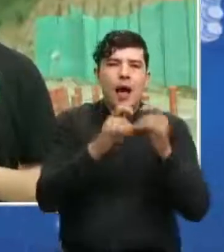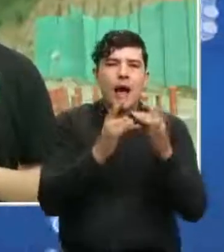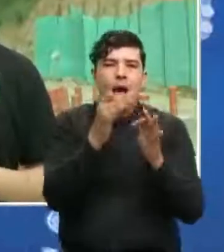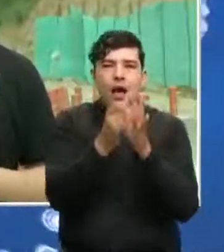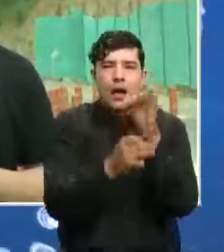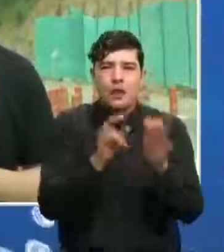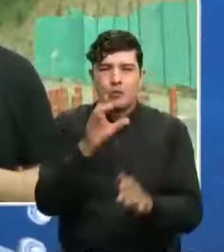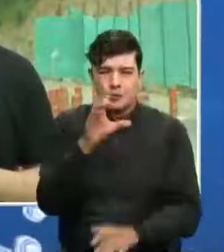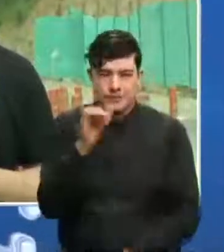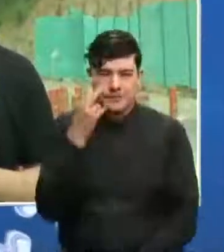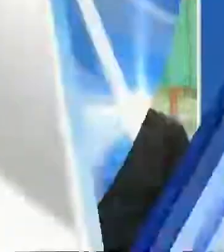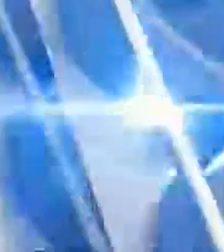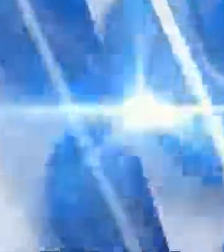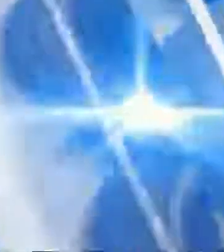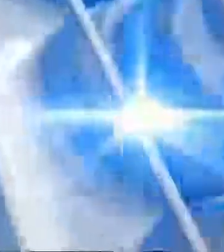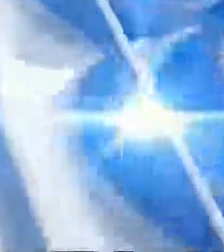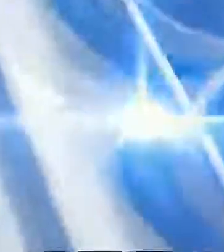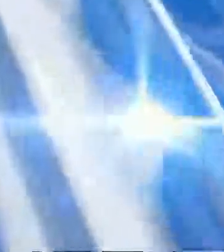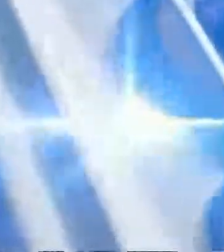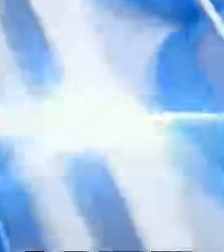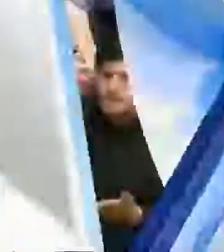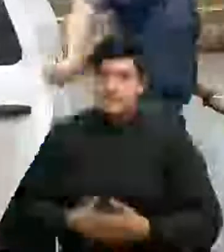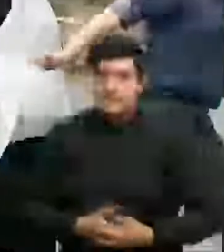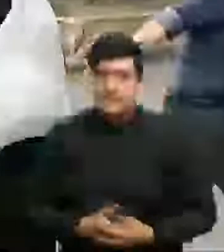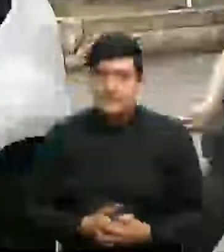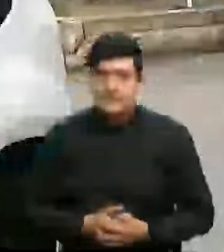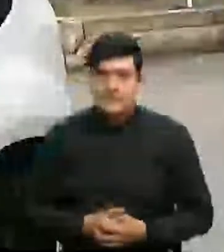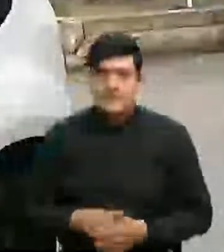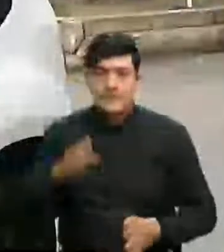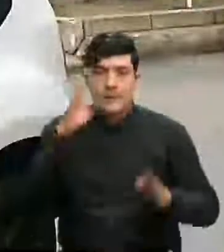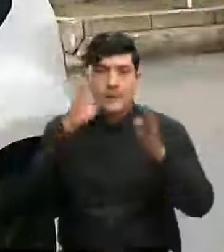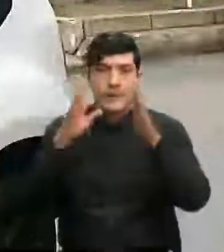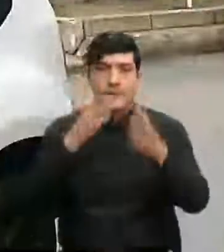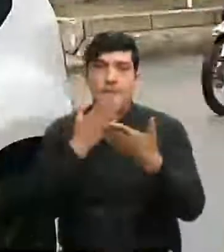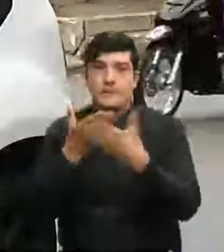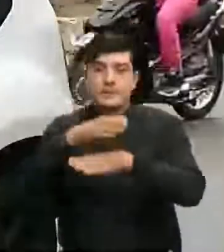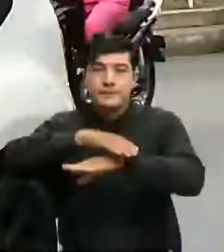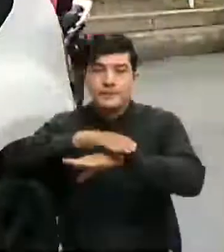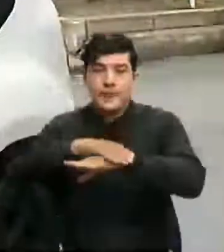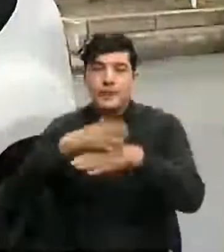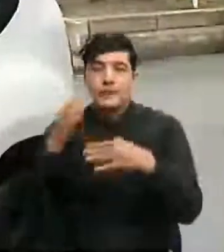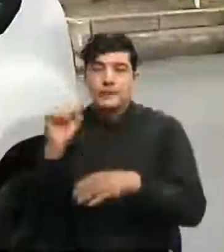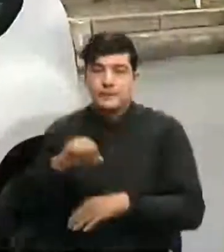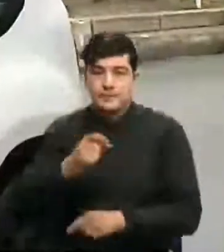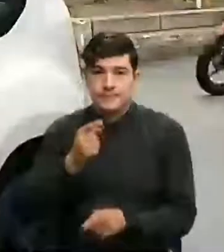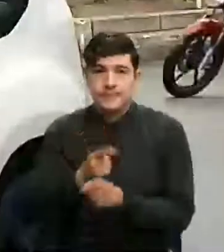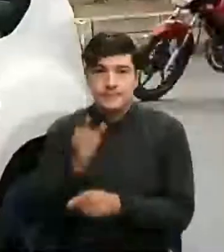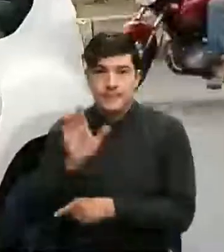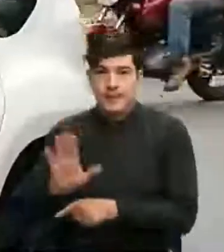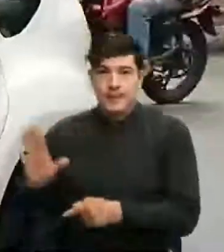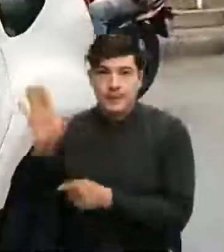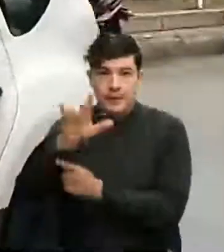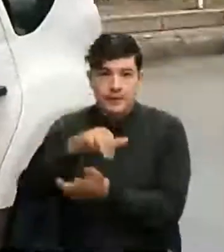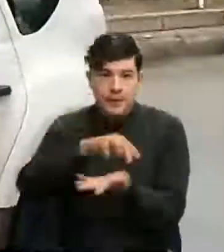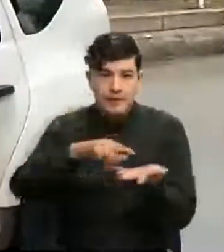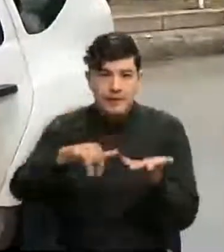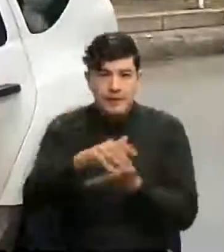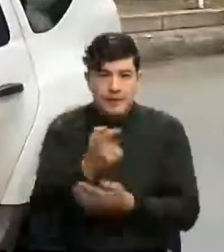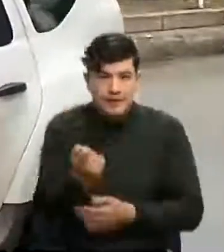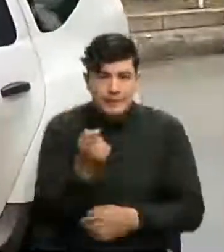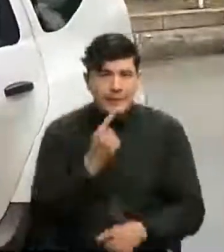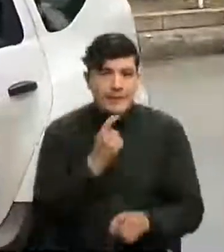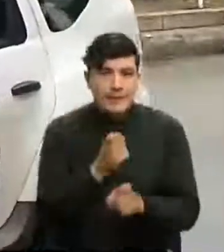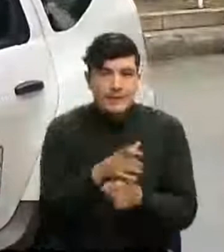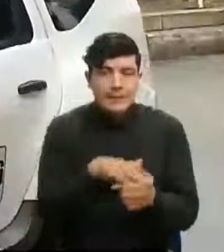Hola Sergio, ¿qué tal? Buenas tardes. Efectivamente, y usted lo ha dicho, es tan crítico el panorama en el departamento de Santander que los